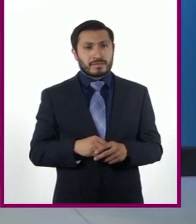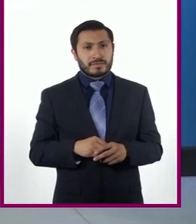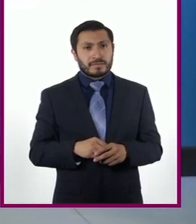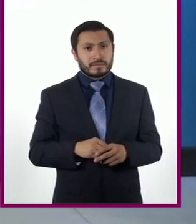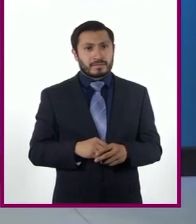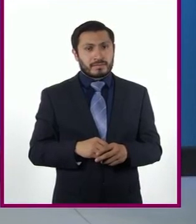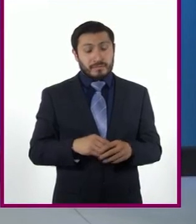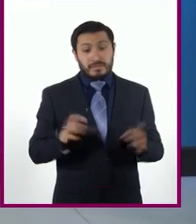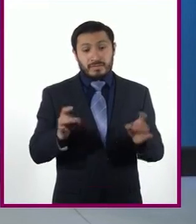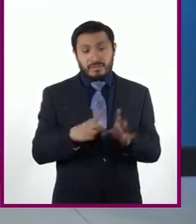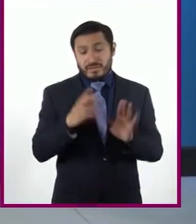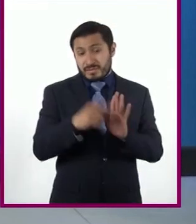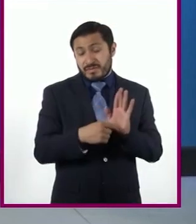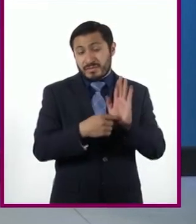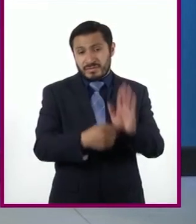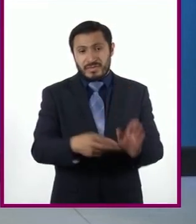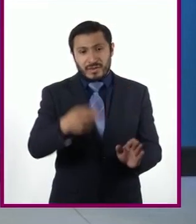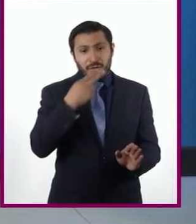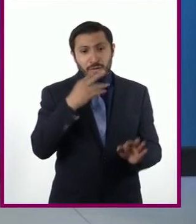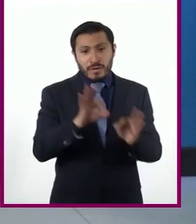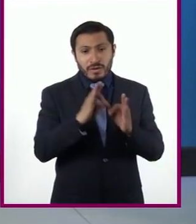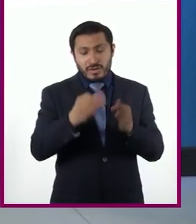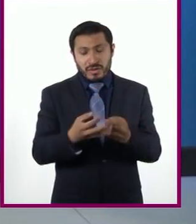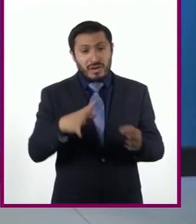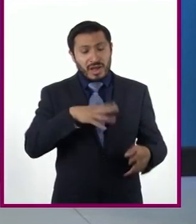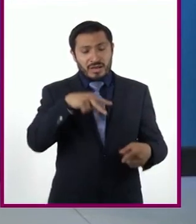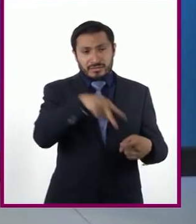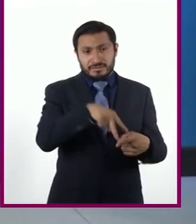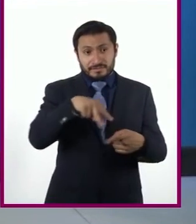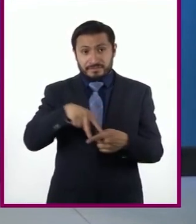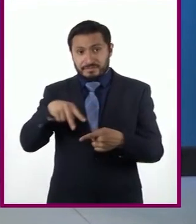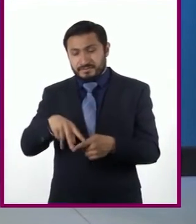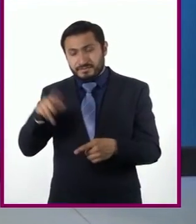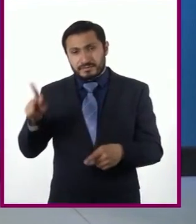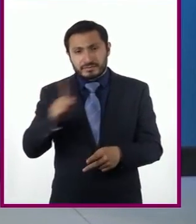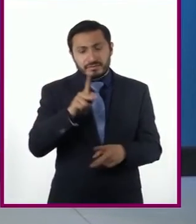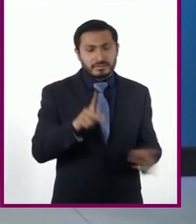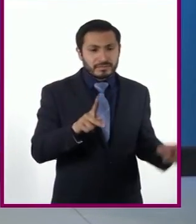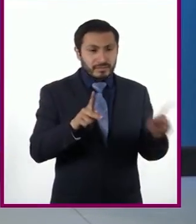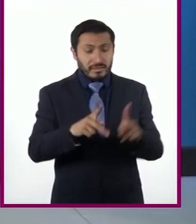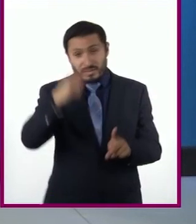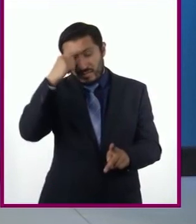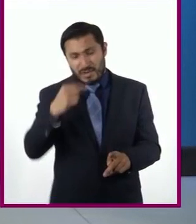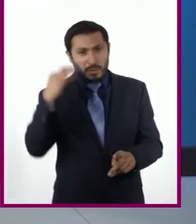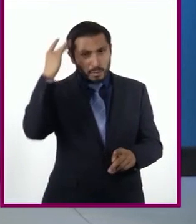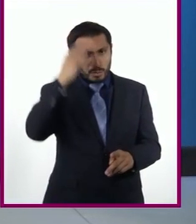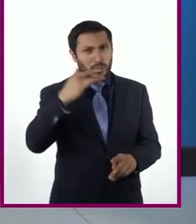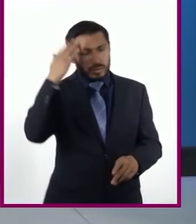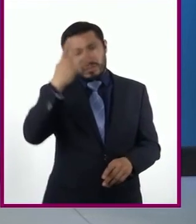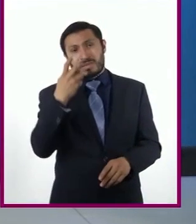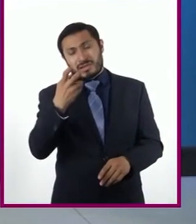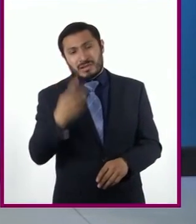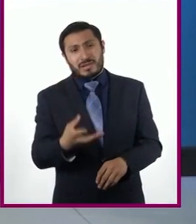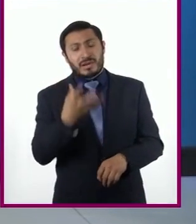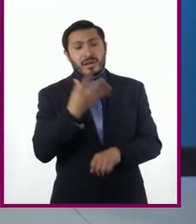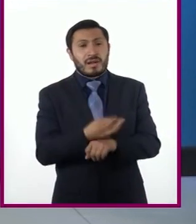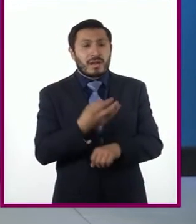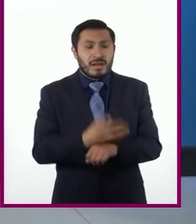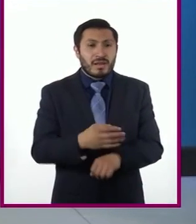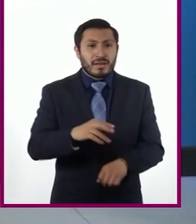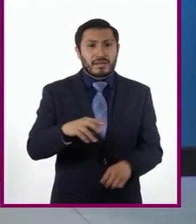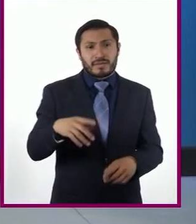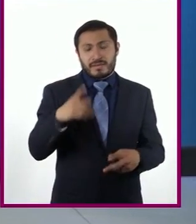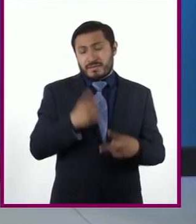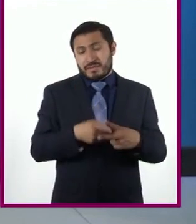En esta situación, utilizamos el hecho de que se forman triángulos semejantes para poder analizar con expresiones algebraicas